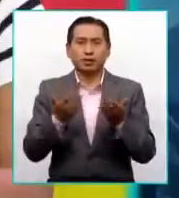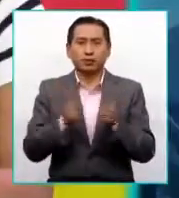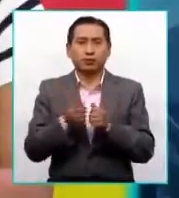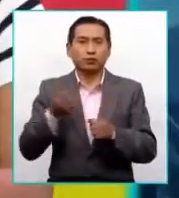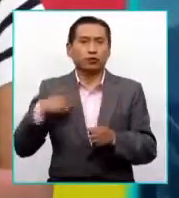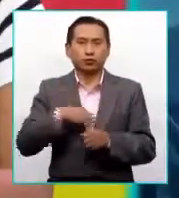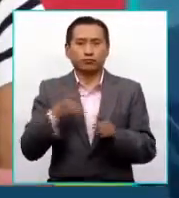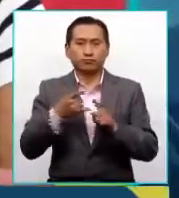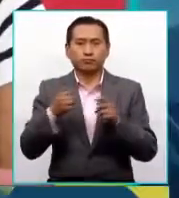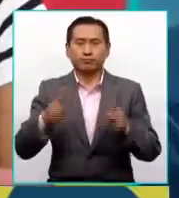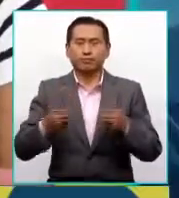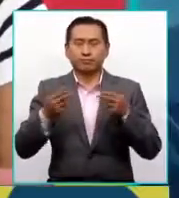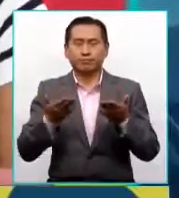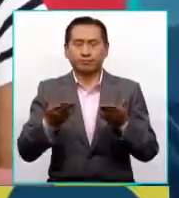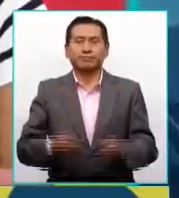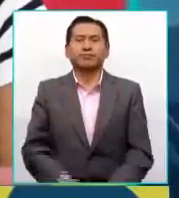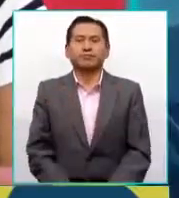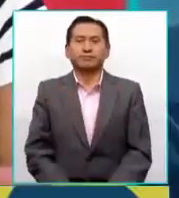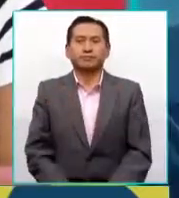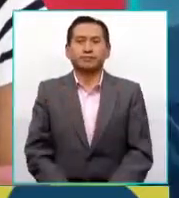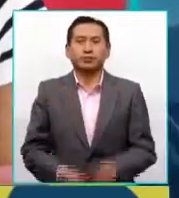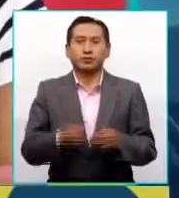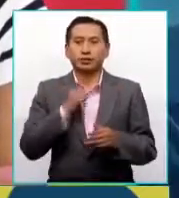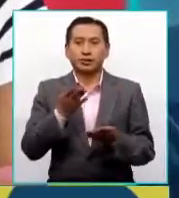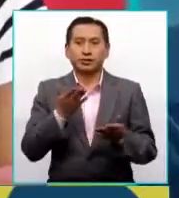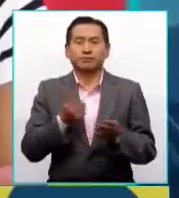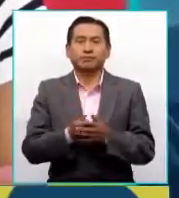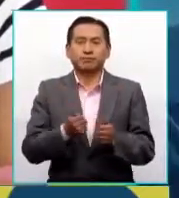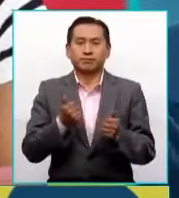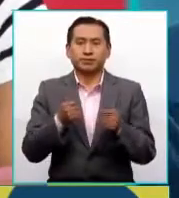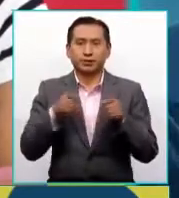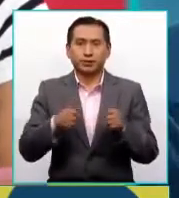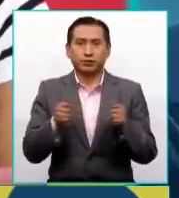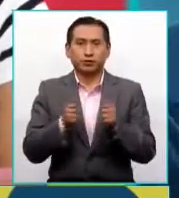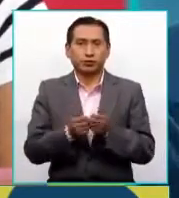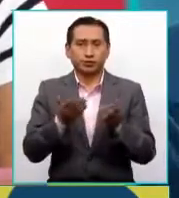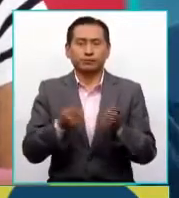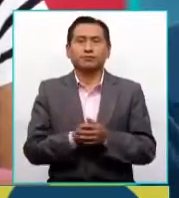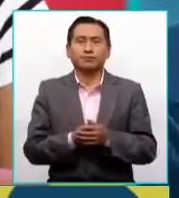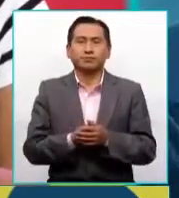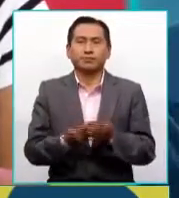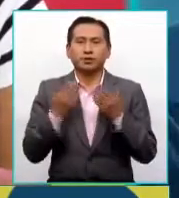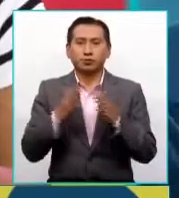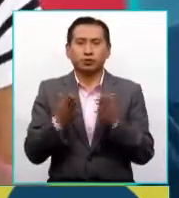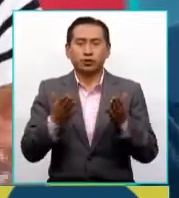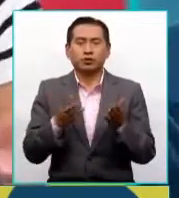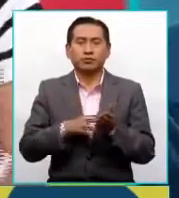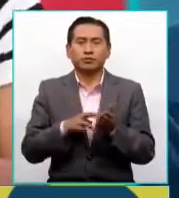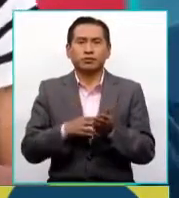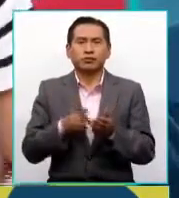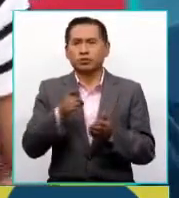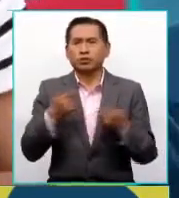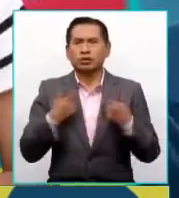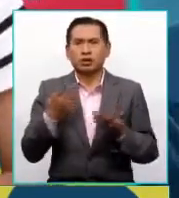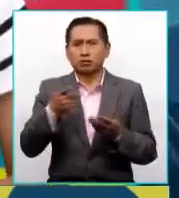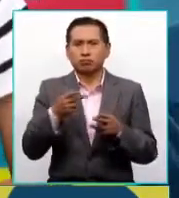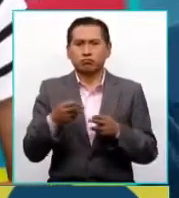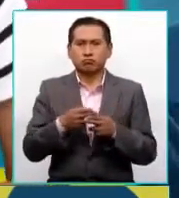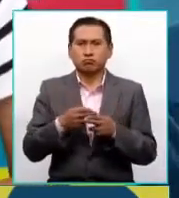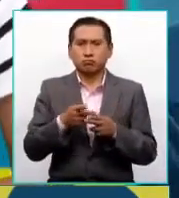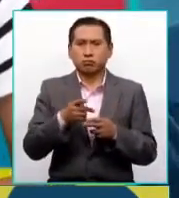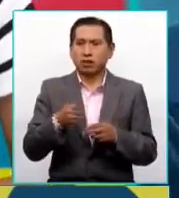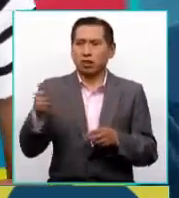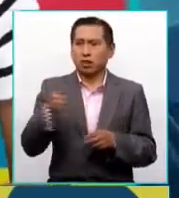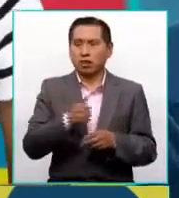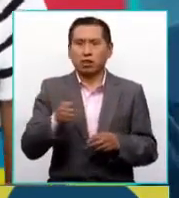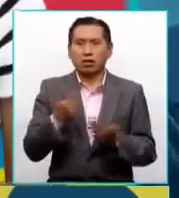estar contactados con nosotros. ¿Qué tal, Saray? Un gusto estar contigo. Te agradezco, el gusto es nuestro. Debes estar entre viaje y viaje, más bien